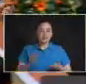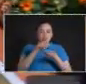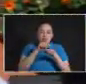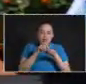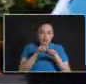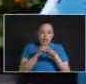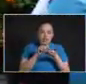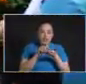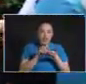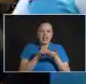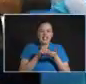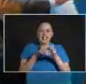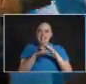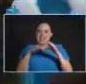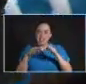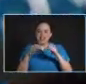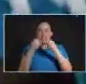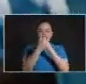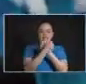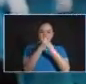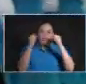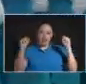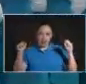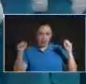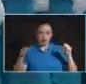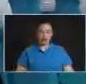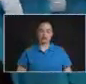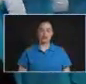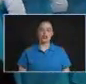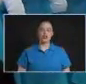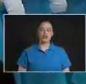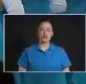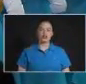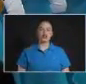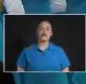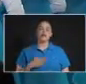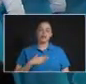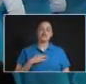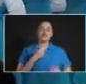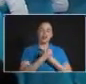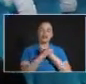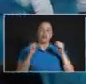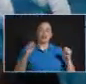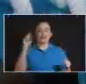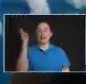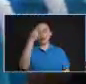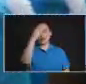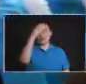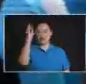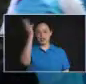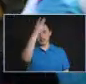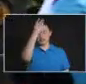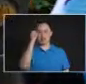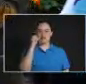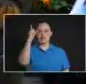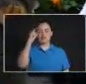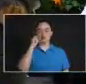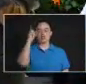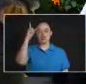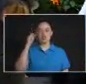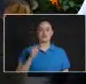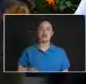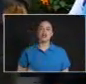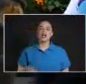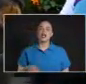hermanos? El Salvador, el su Salvador, mi Salvador, el Rey de Reyes, Señor de Señores, que con una